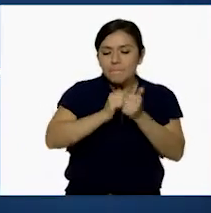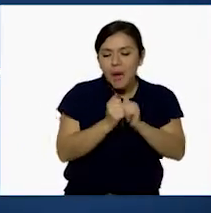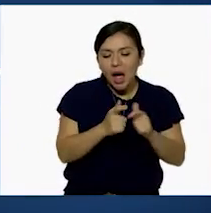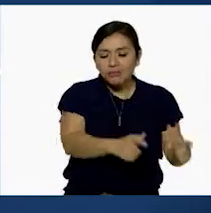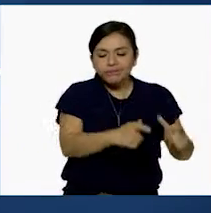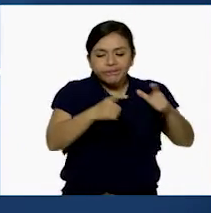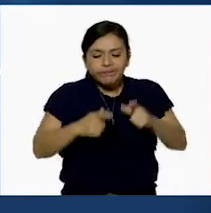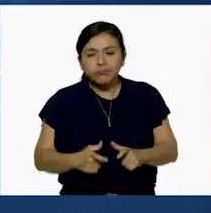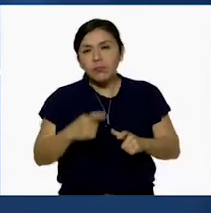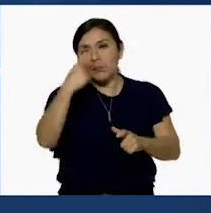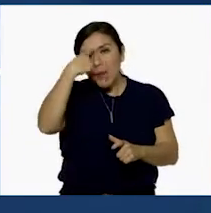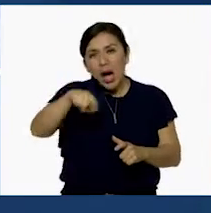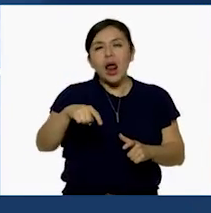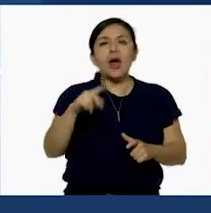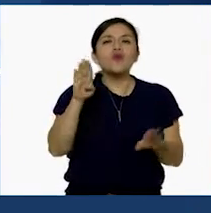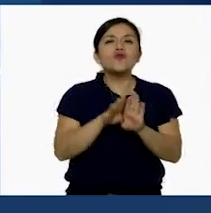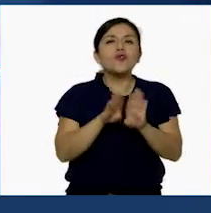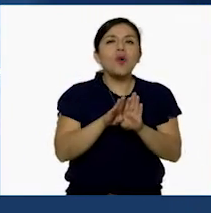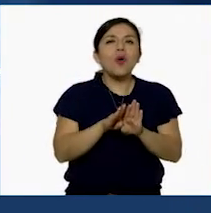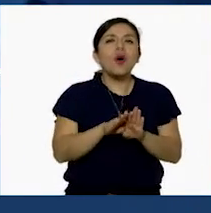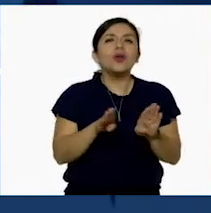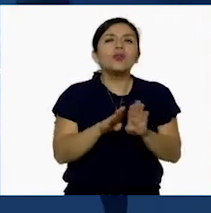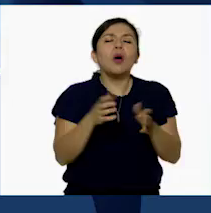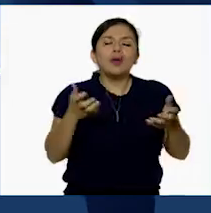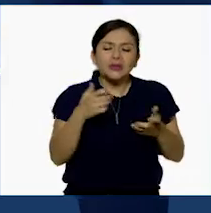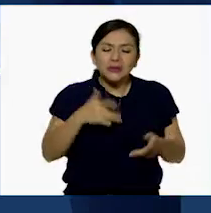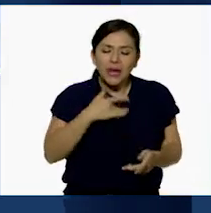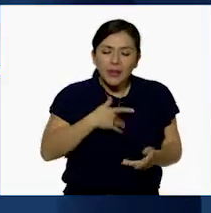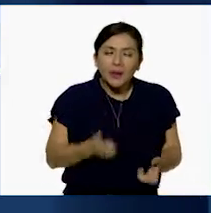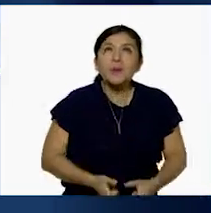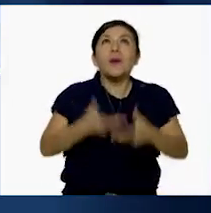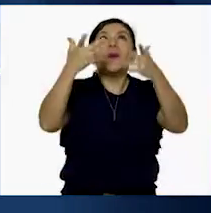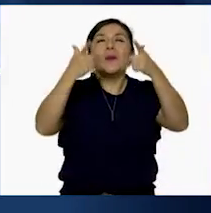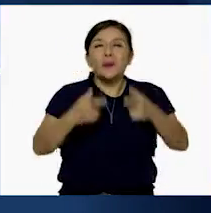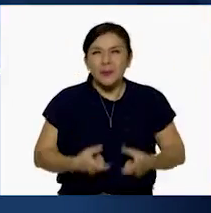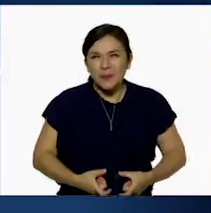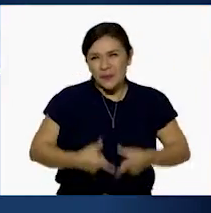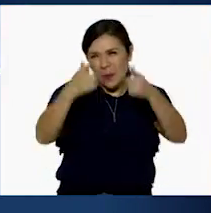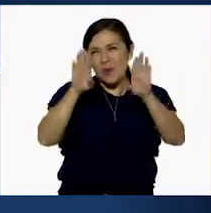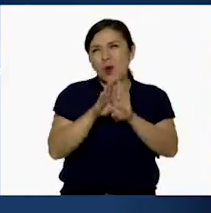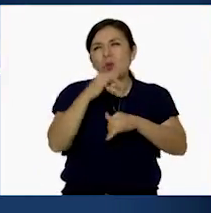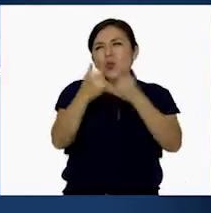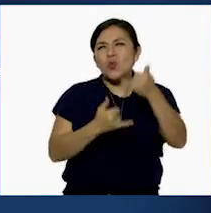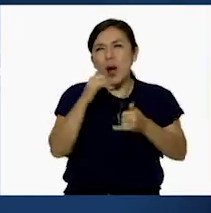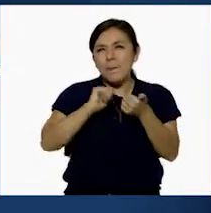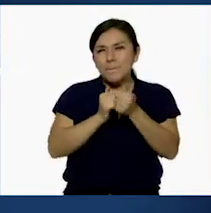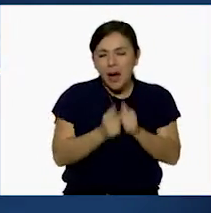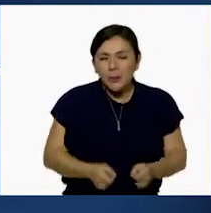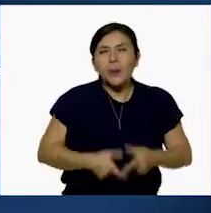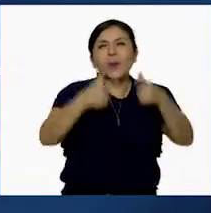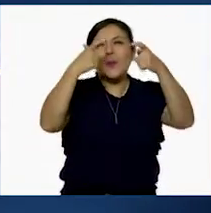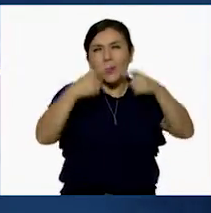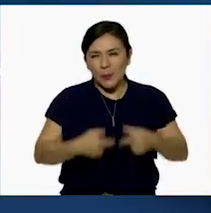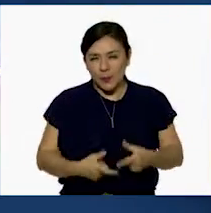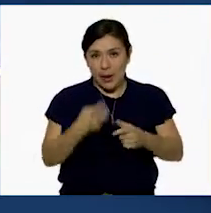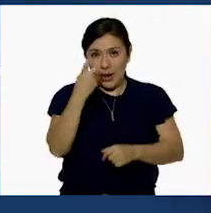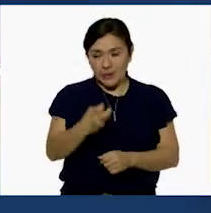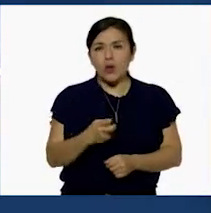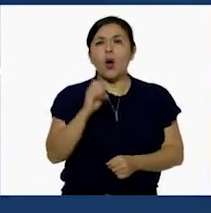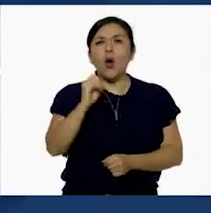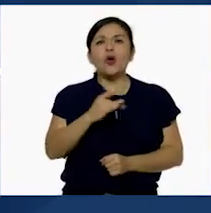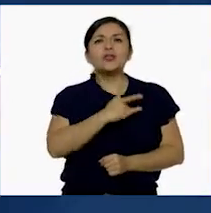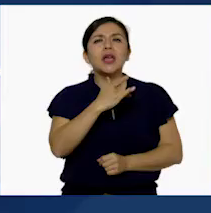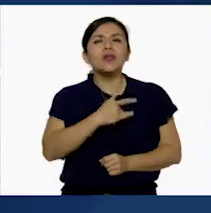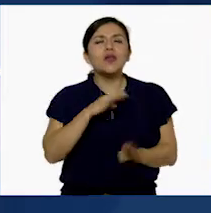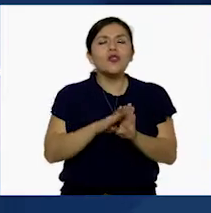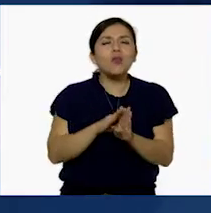con la diestra, lanzábala ligeramente al aire, la recogía de nuevo, balanceaba un poco la mano como si la sopesase, palpábala un